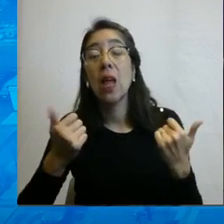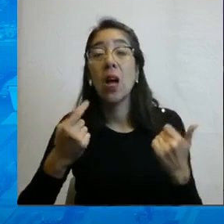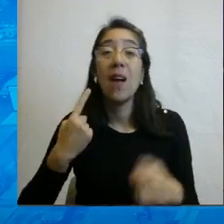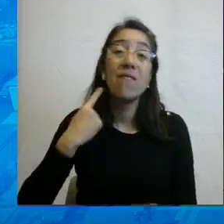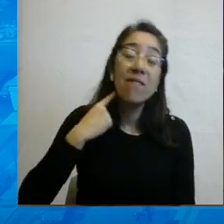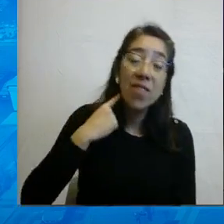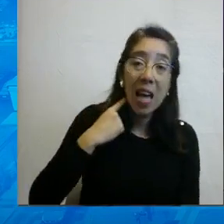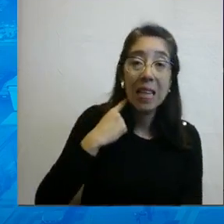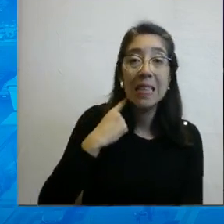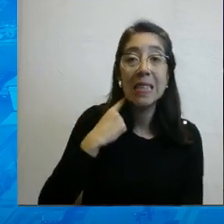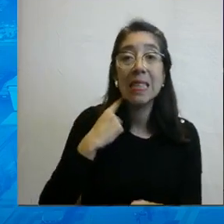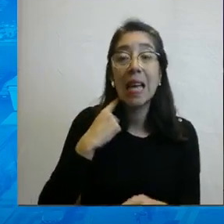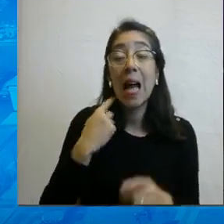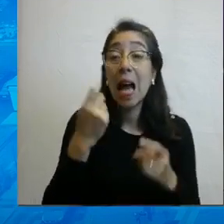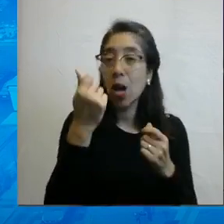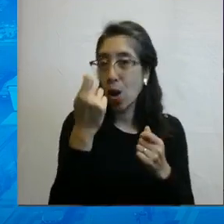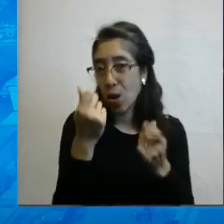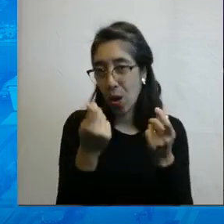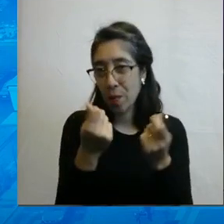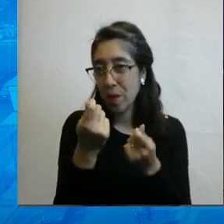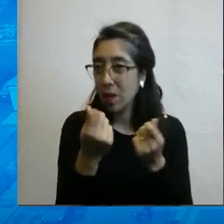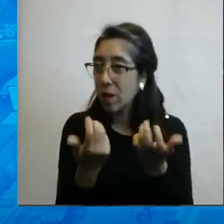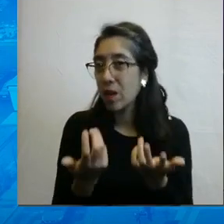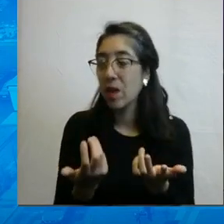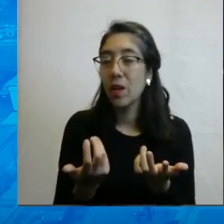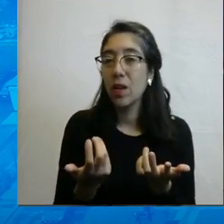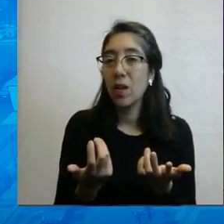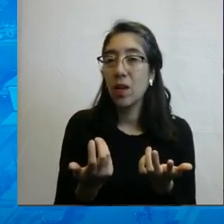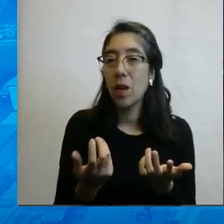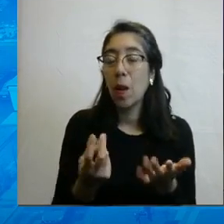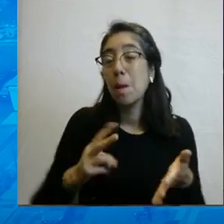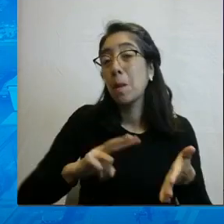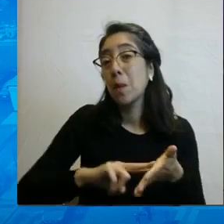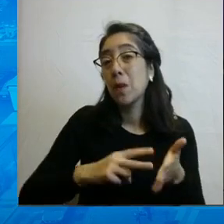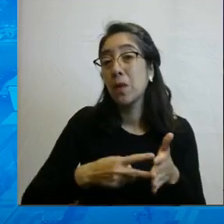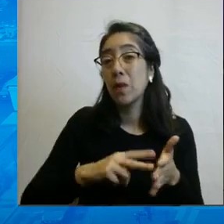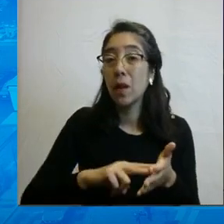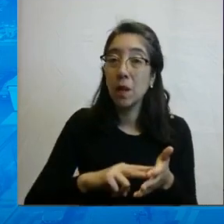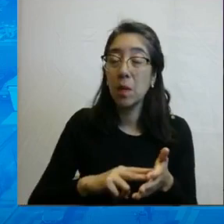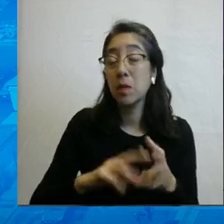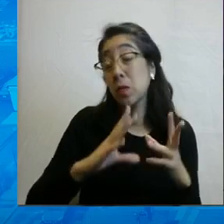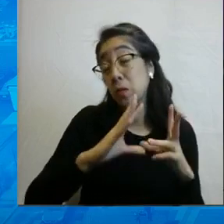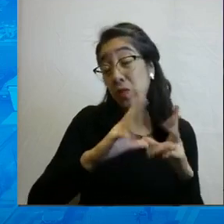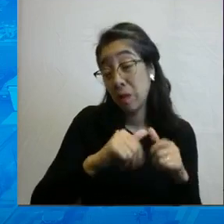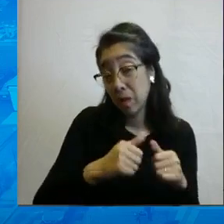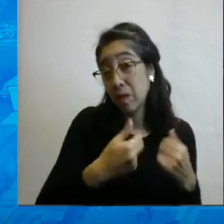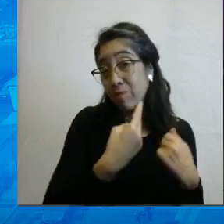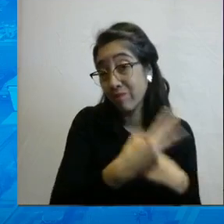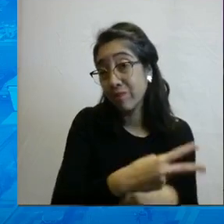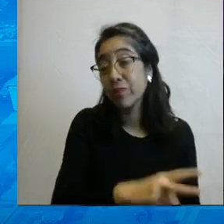económicas, que se traducen en problemas, obviamente, para sus familias.